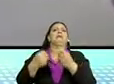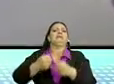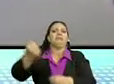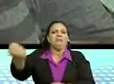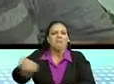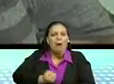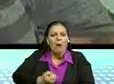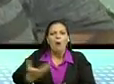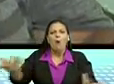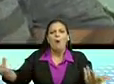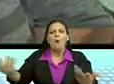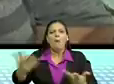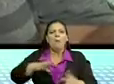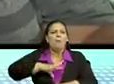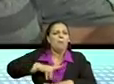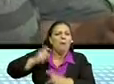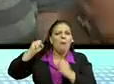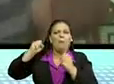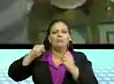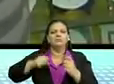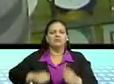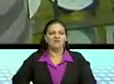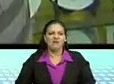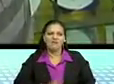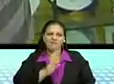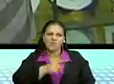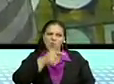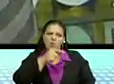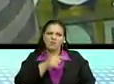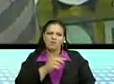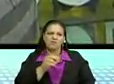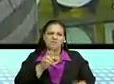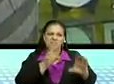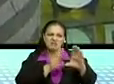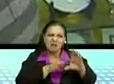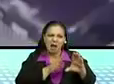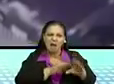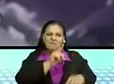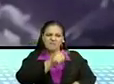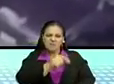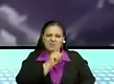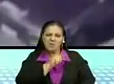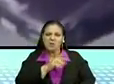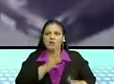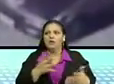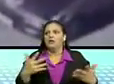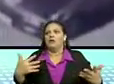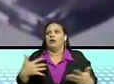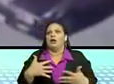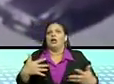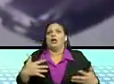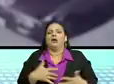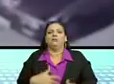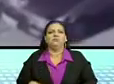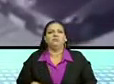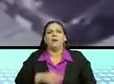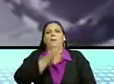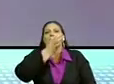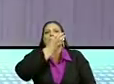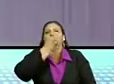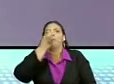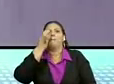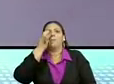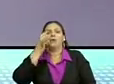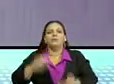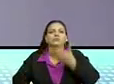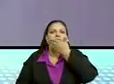atacarlos, meterse a sus viviendas, hacerles daño a ellos o a sus familias. Entonces, por eso la gente se abstiene de